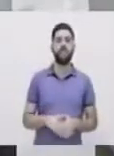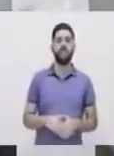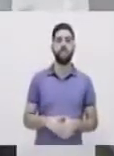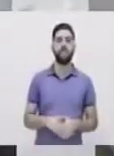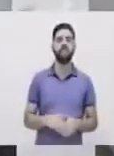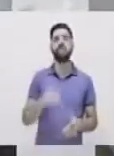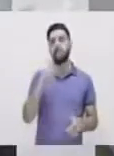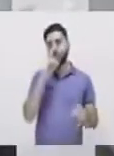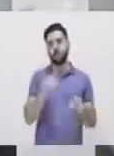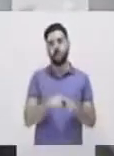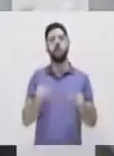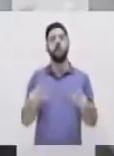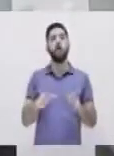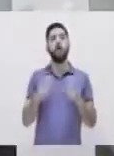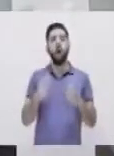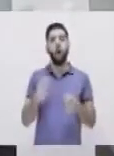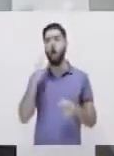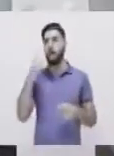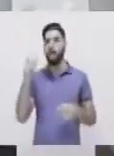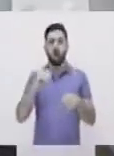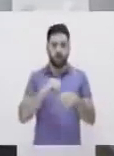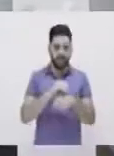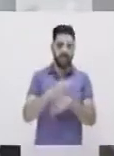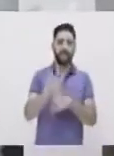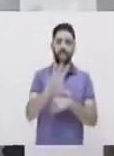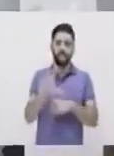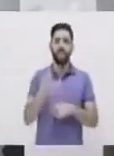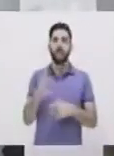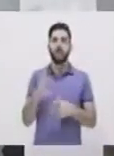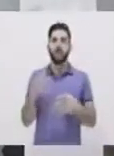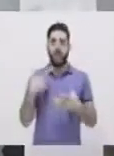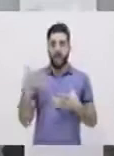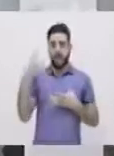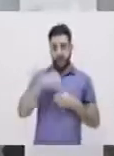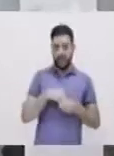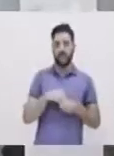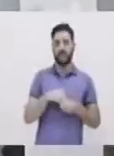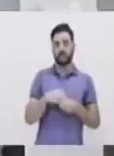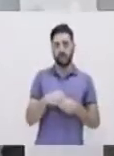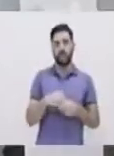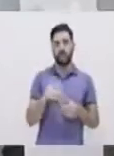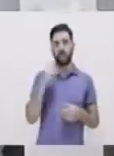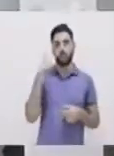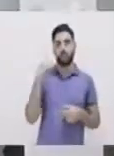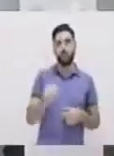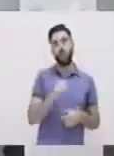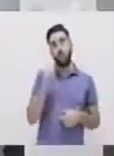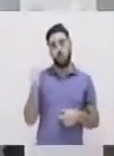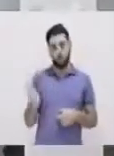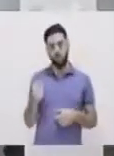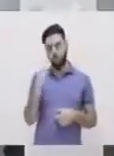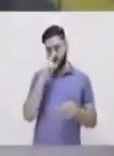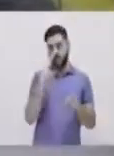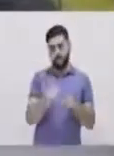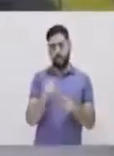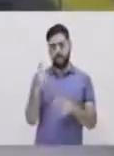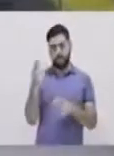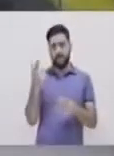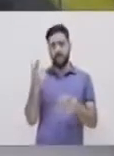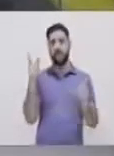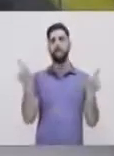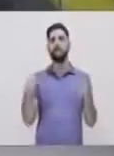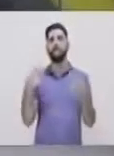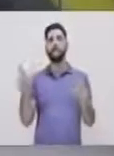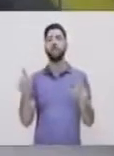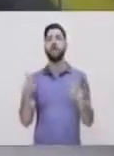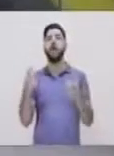artistas favoritos o de la influencia que la música en sí está teniendo. Este es otro punto significativo,